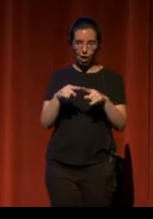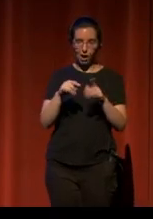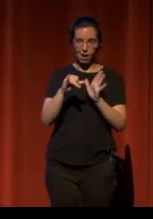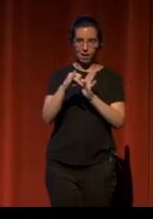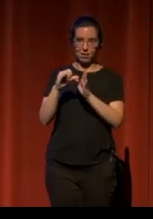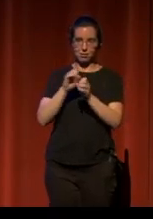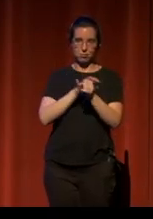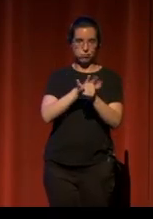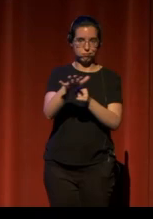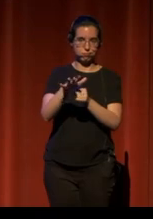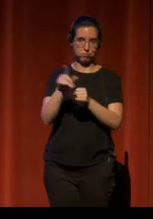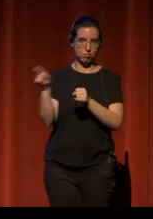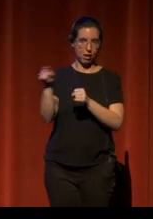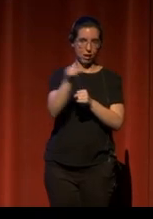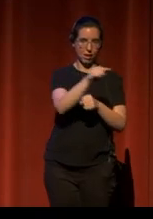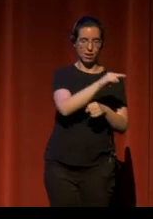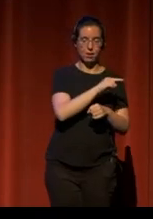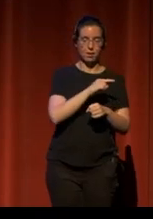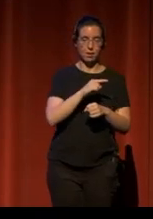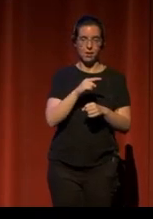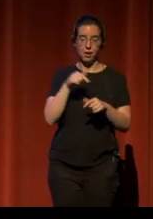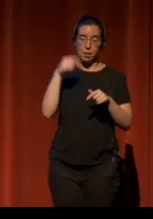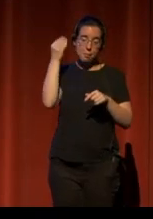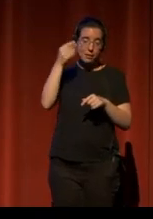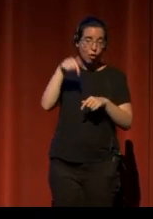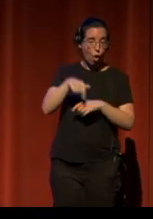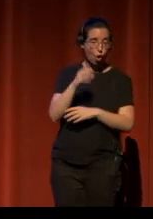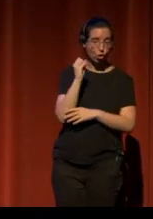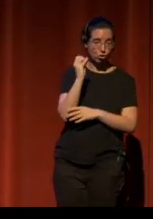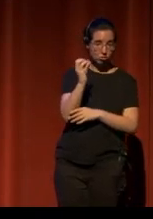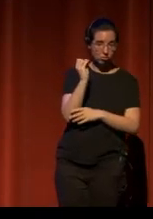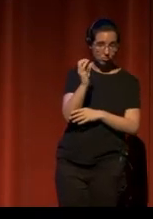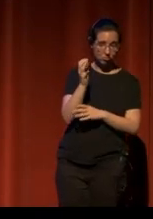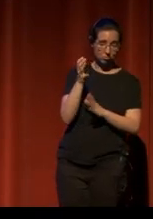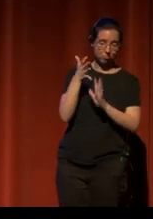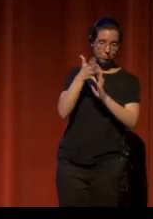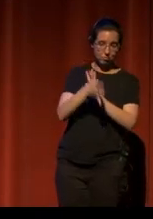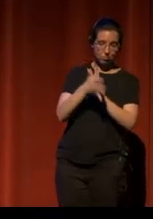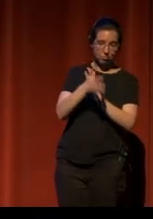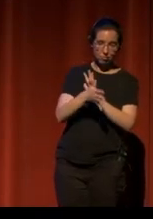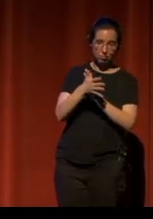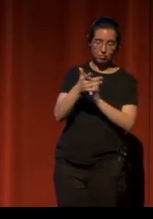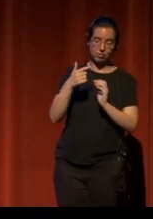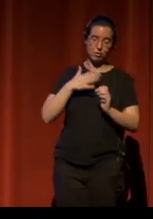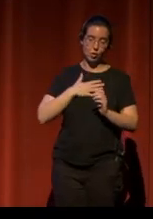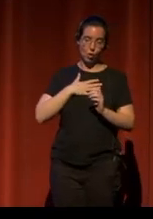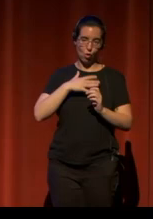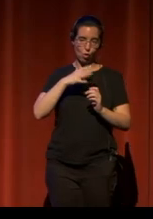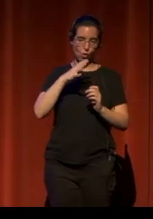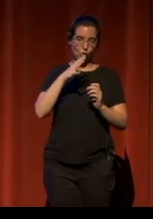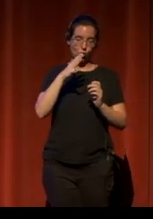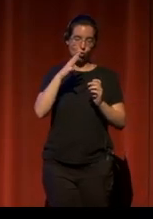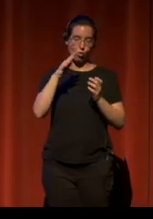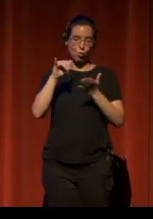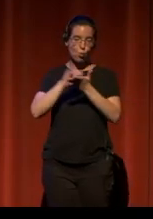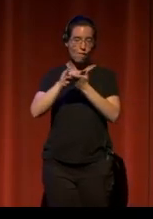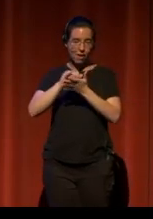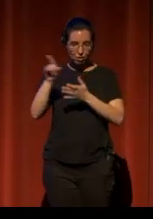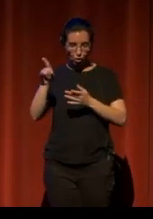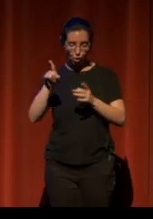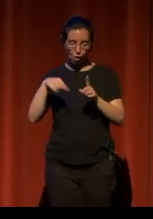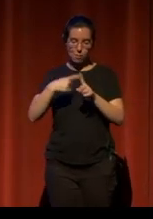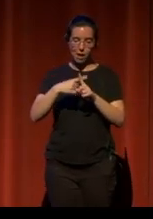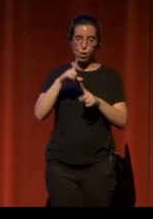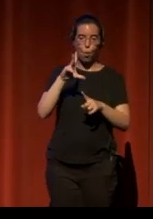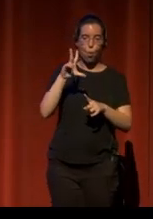mejor y pensábamos que hoy e con esta charla que hago telemáticamente por encontrarme en Nueva York y con Lucas mi compañero y